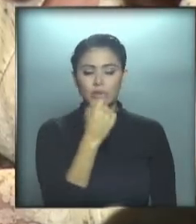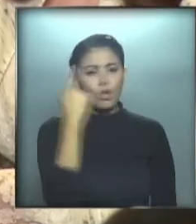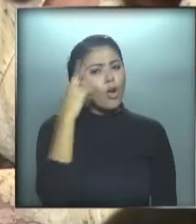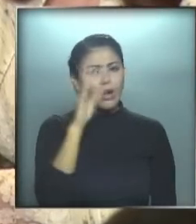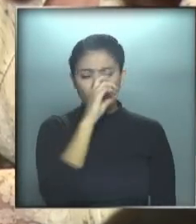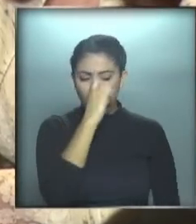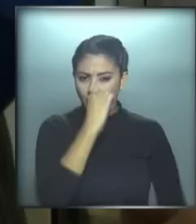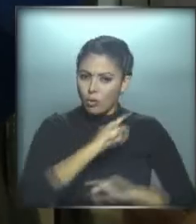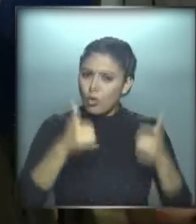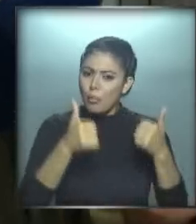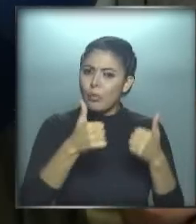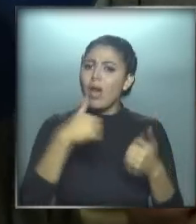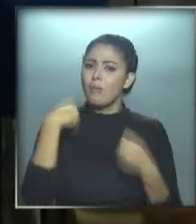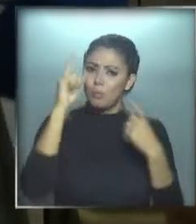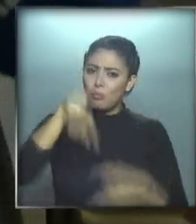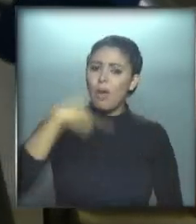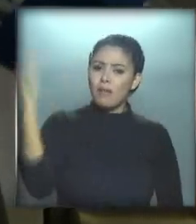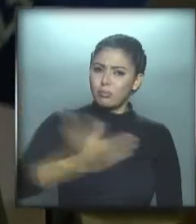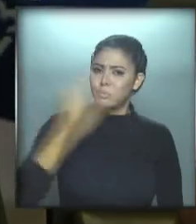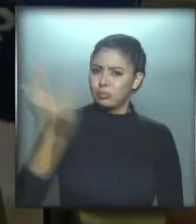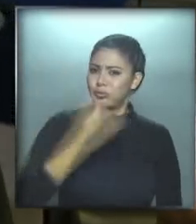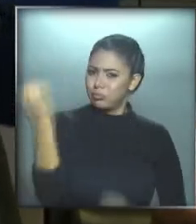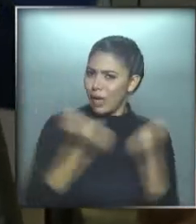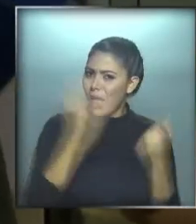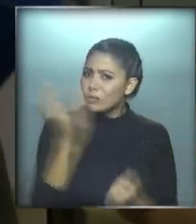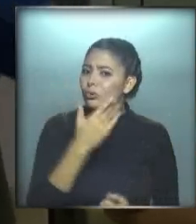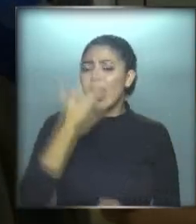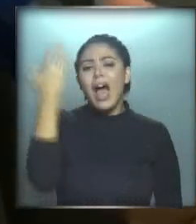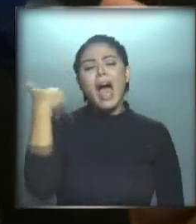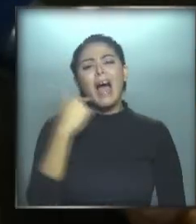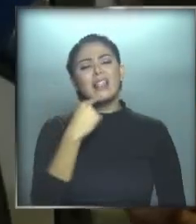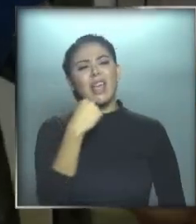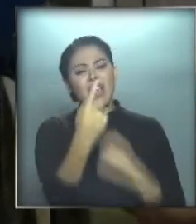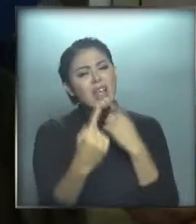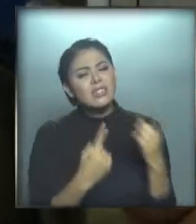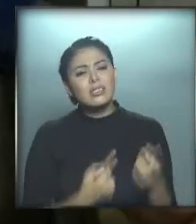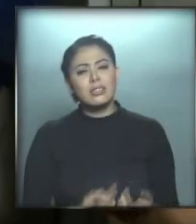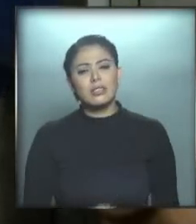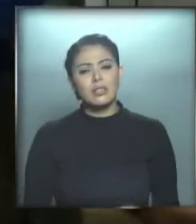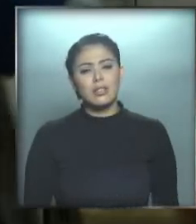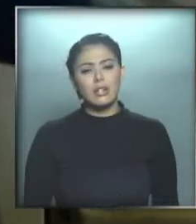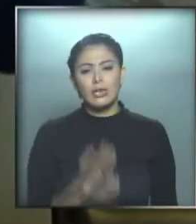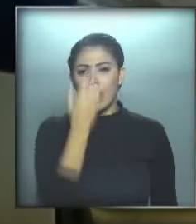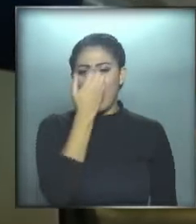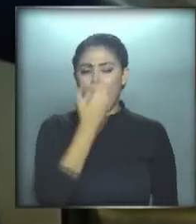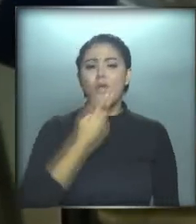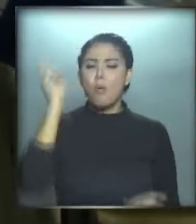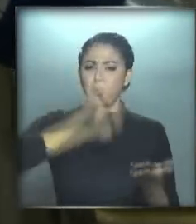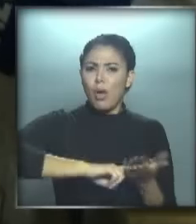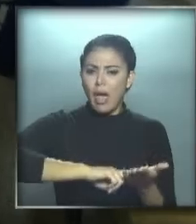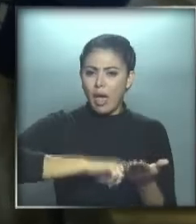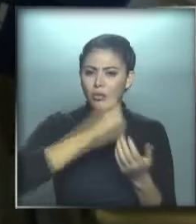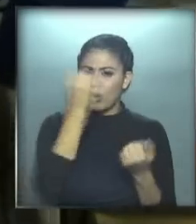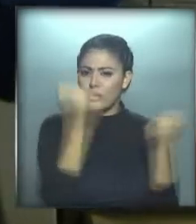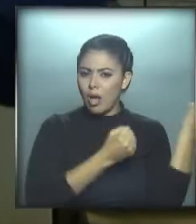bueno porque se va a reactivar nuevamente la industria, despejó muchas cosas donde decían que los impuestos estaban en los